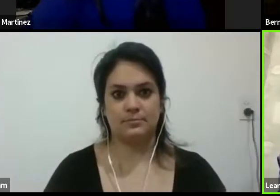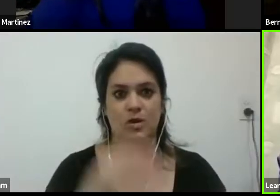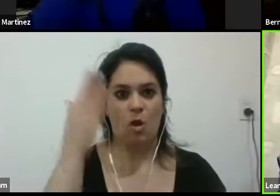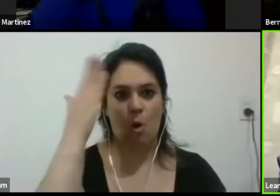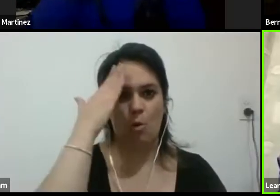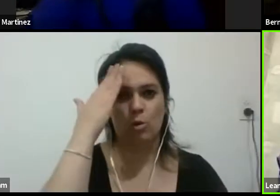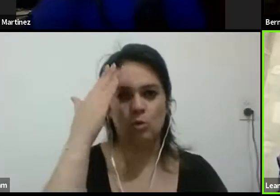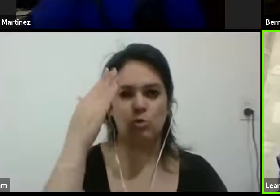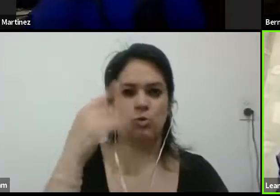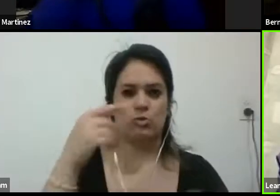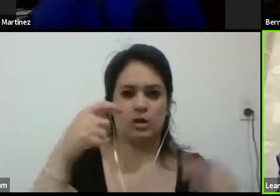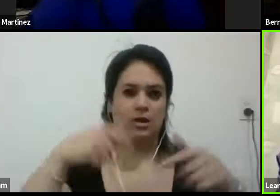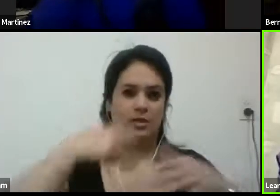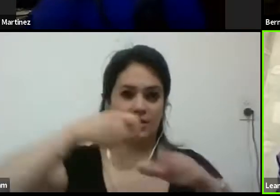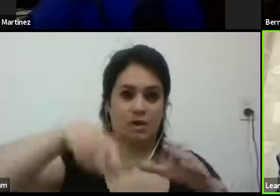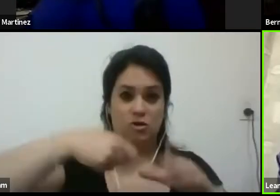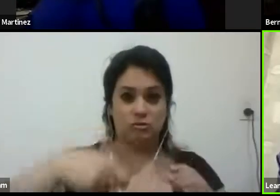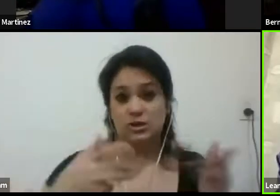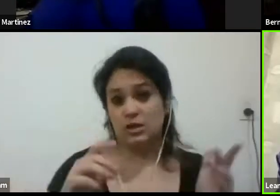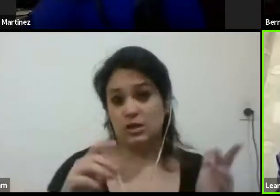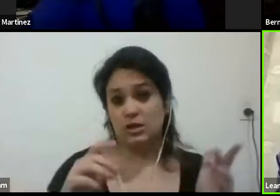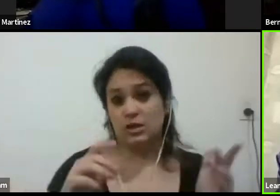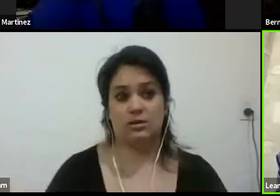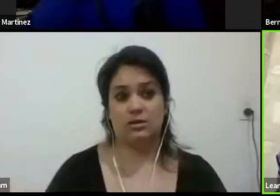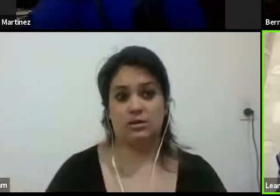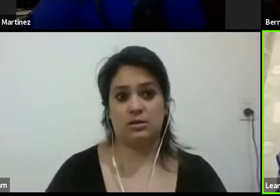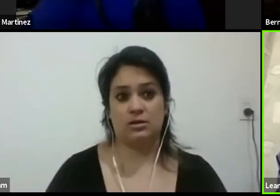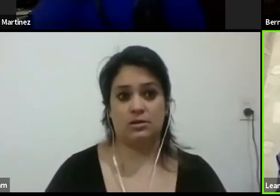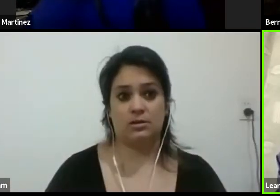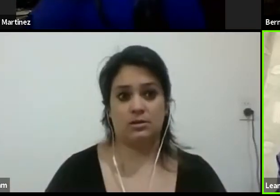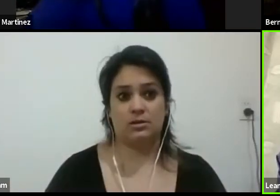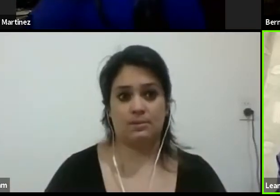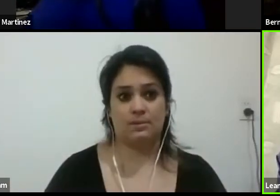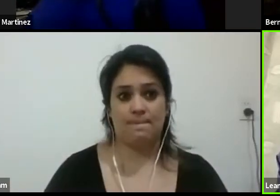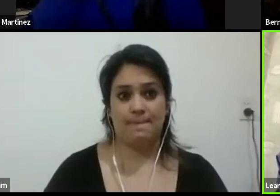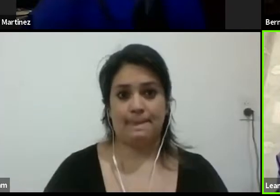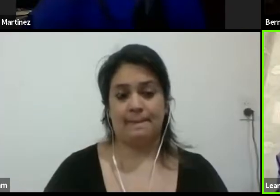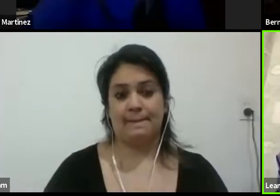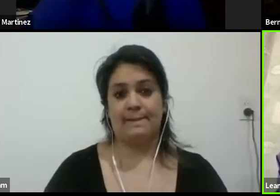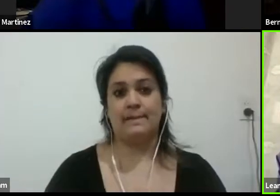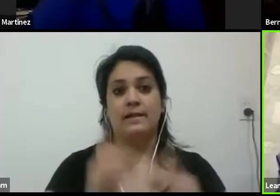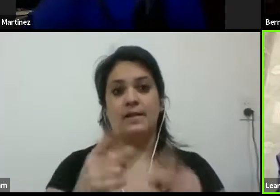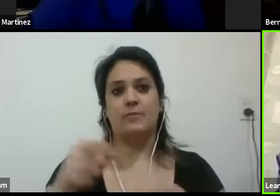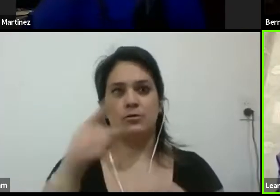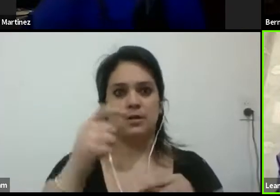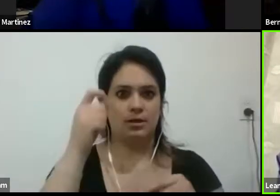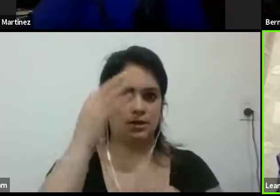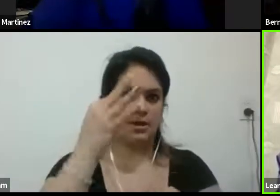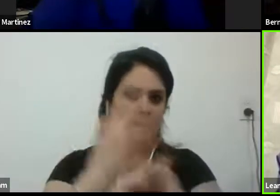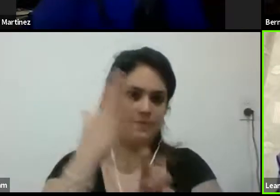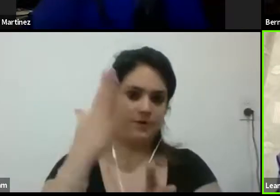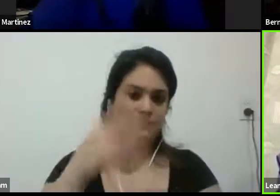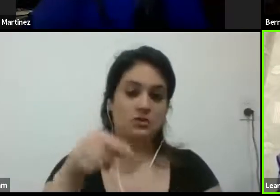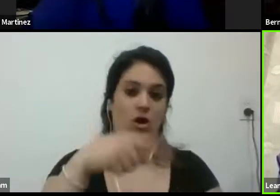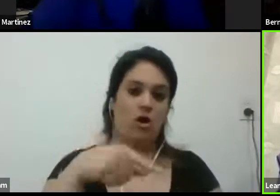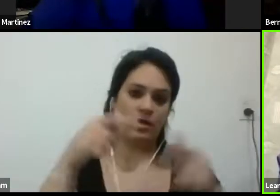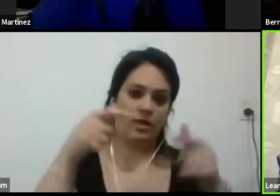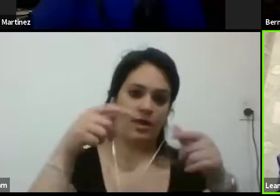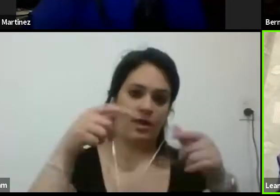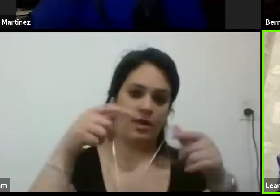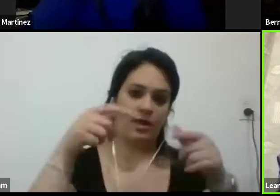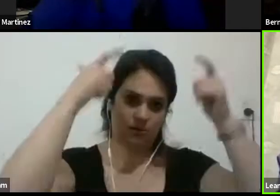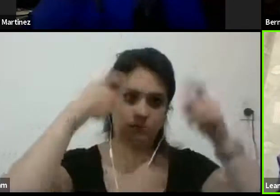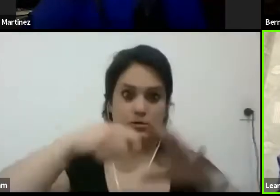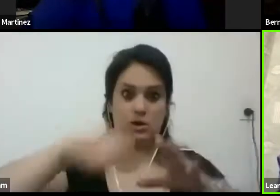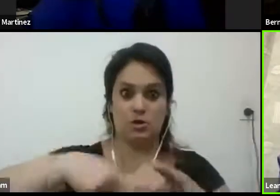gastronómica y en fin y al fin y al cabo formarse como profesionales de este rubro nosotros vamos a estar